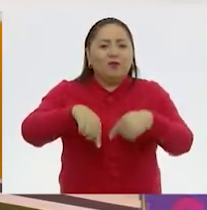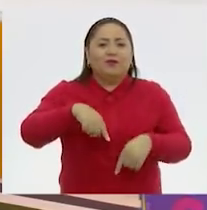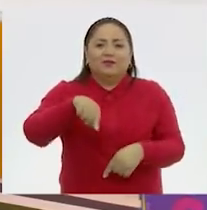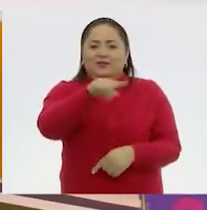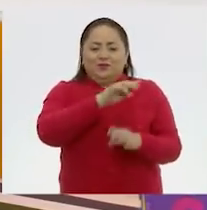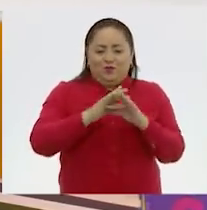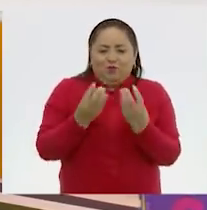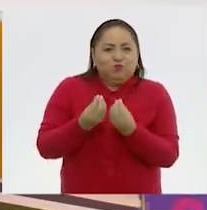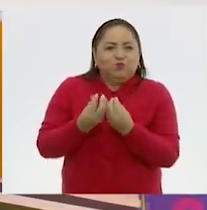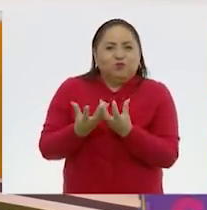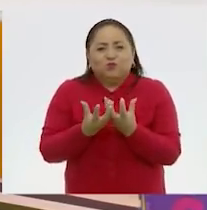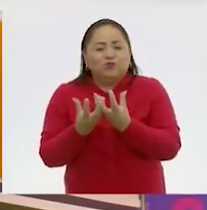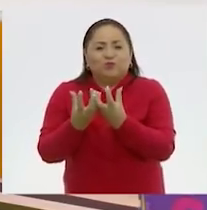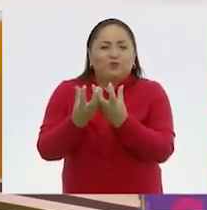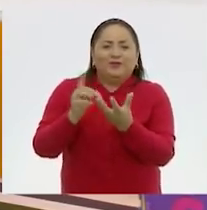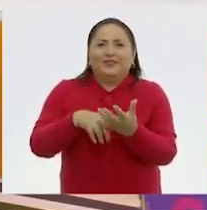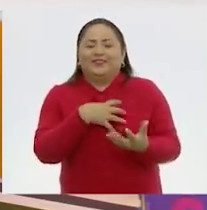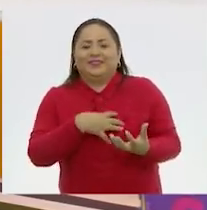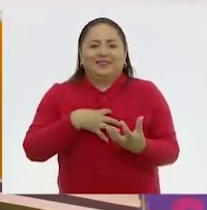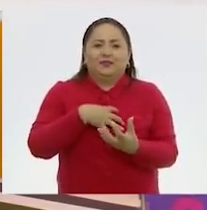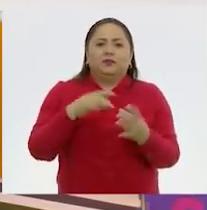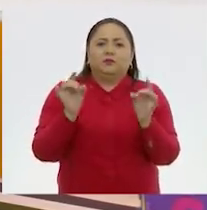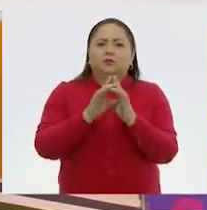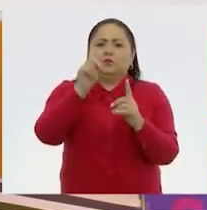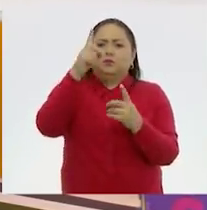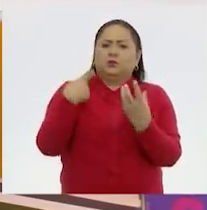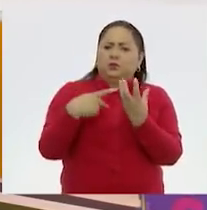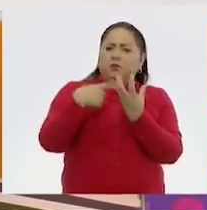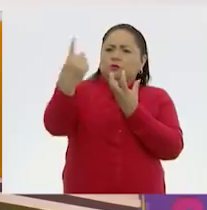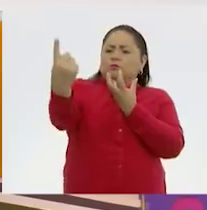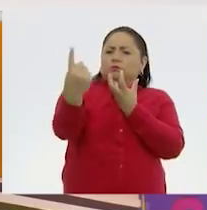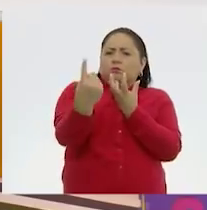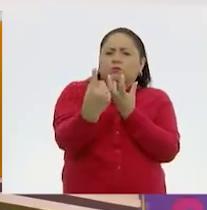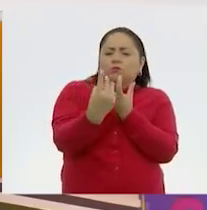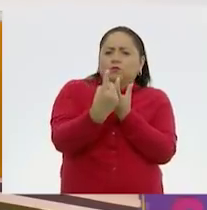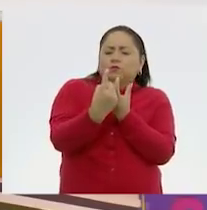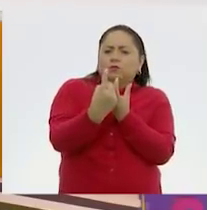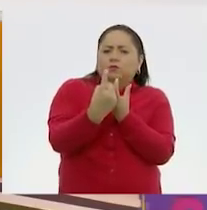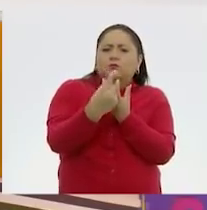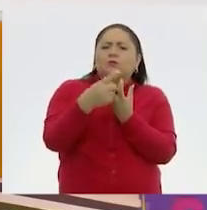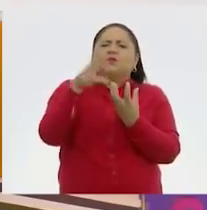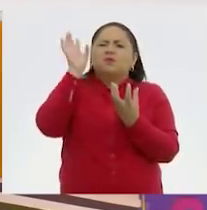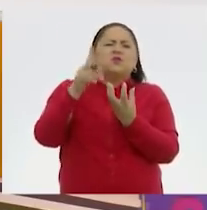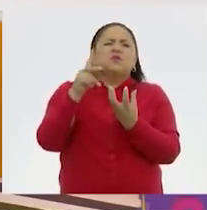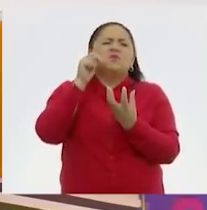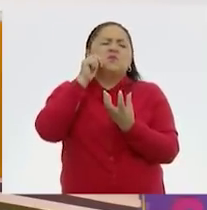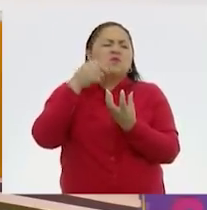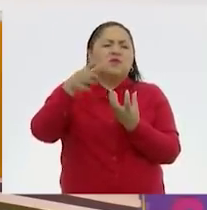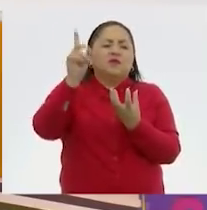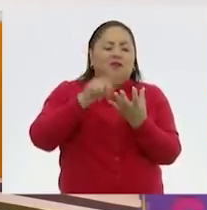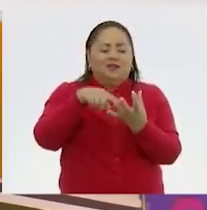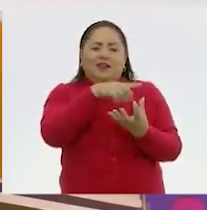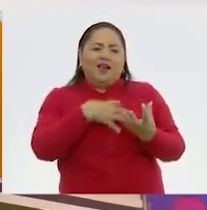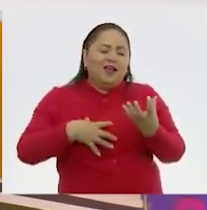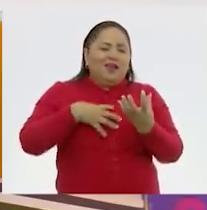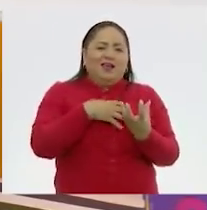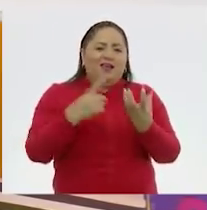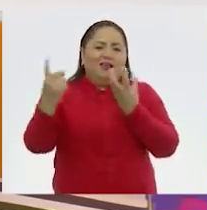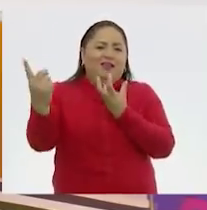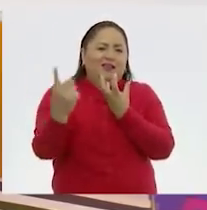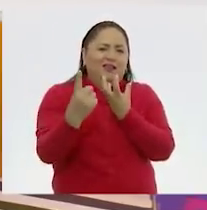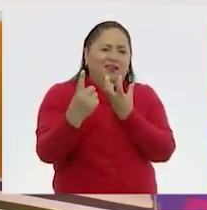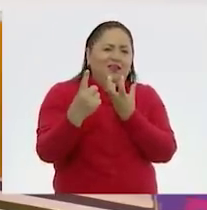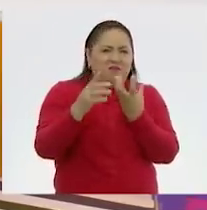van en bola, van tan eufóricos que viene una persona de frente y no les importa porque ellos vienen muy contentos y se les ocurre